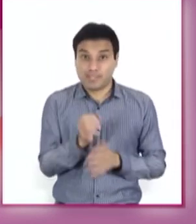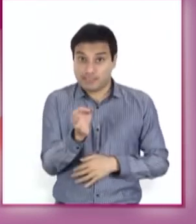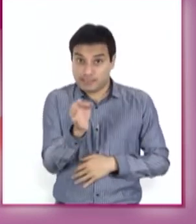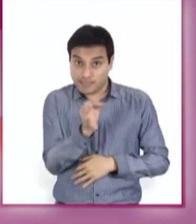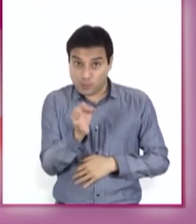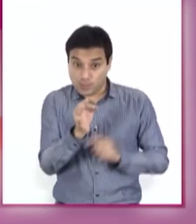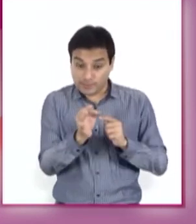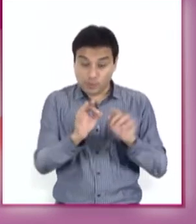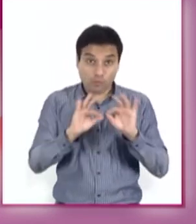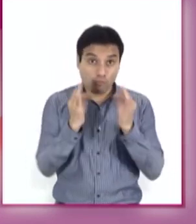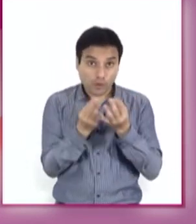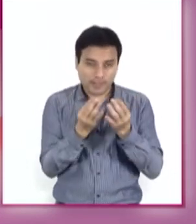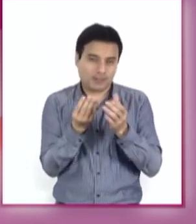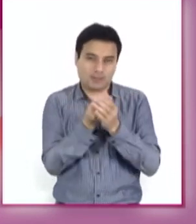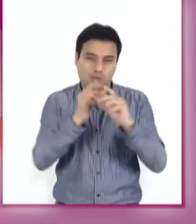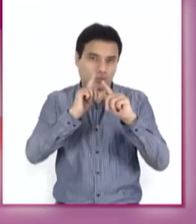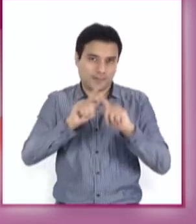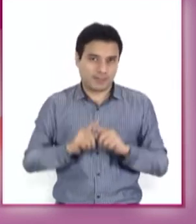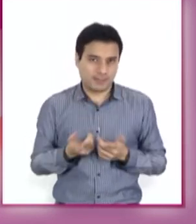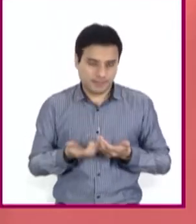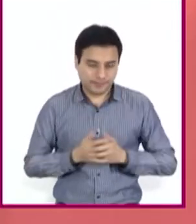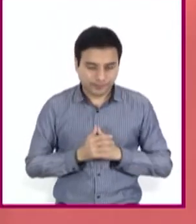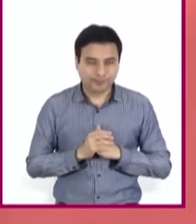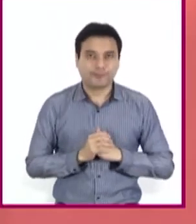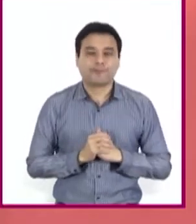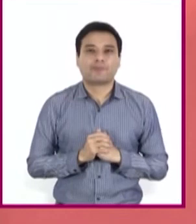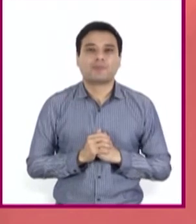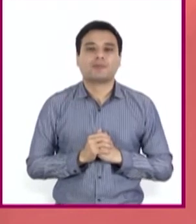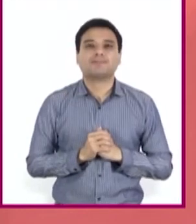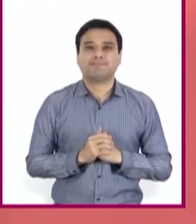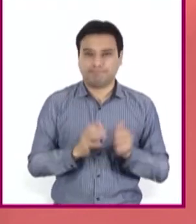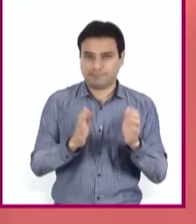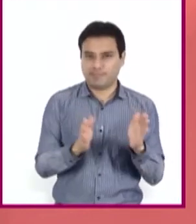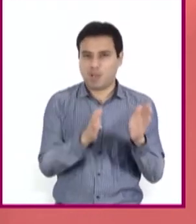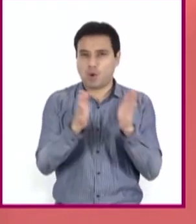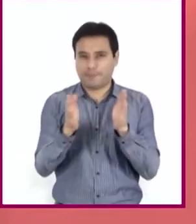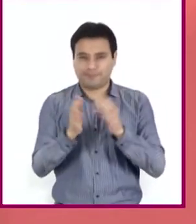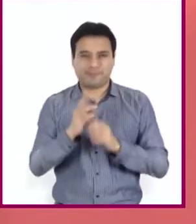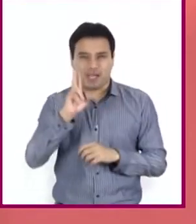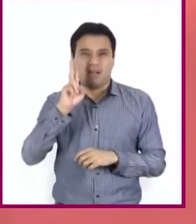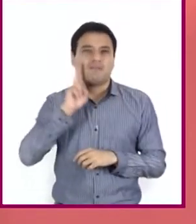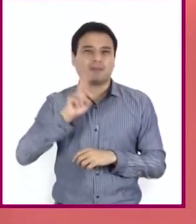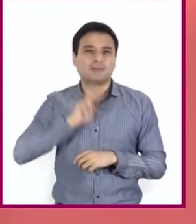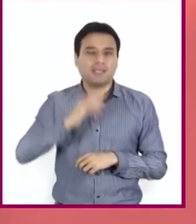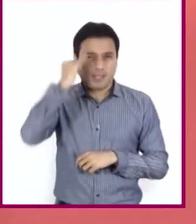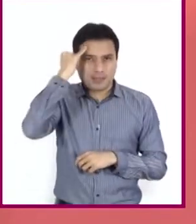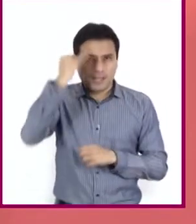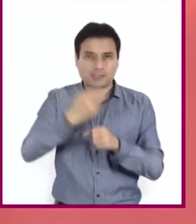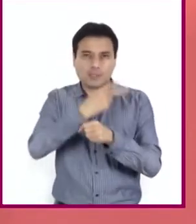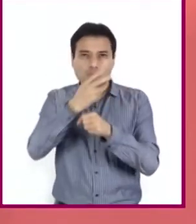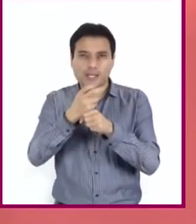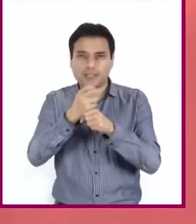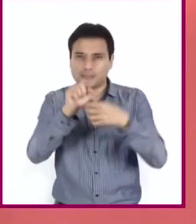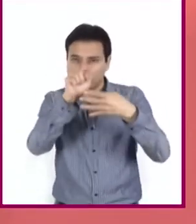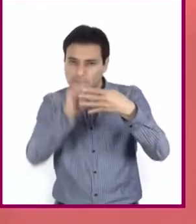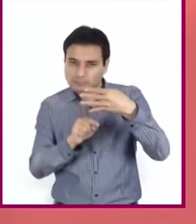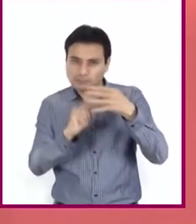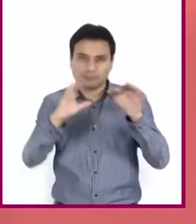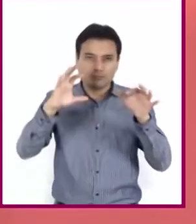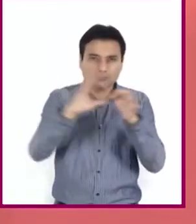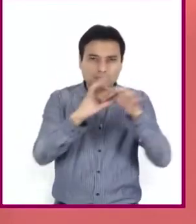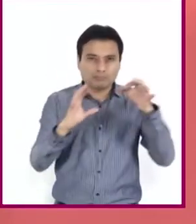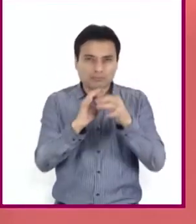de las células son muy variadas. Ahora hay que relacionarlas con las siguientes ideas secundarias